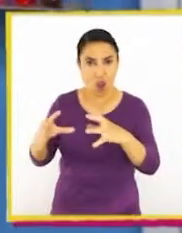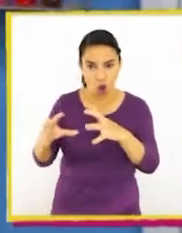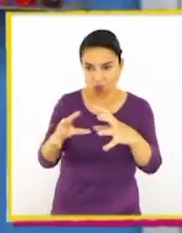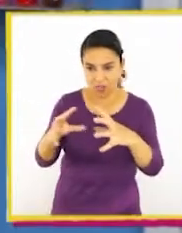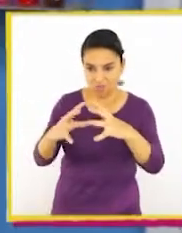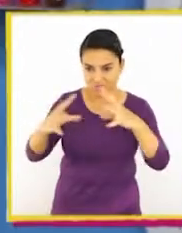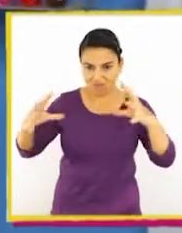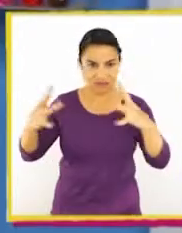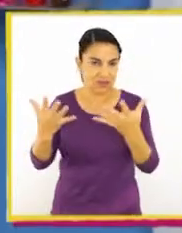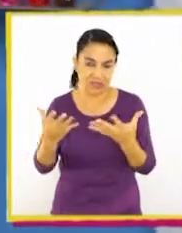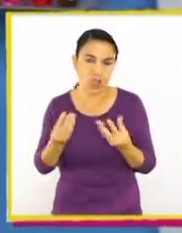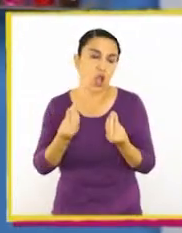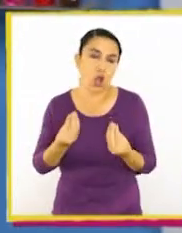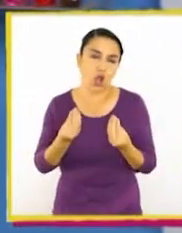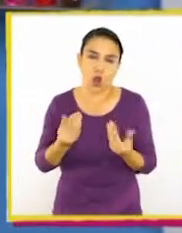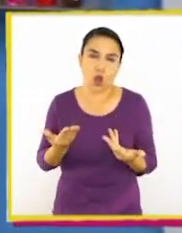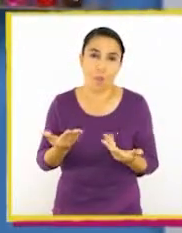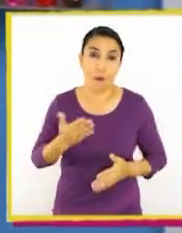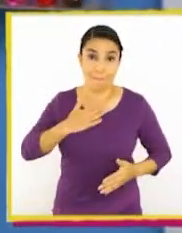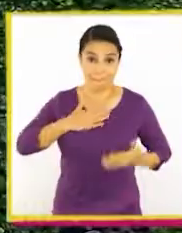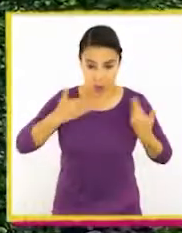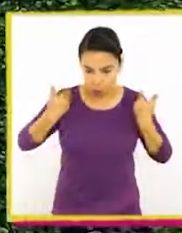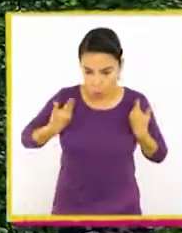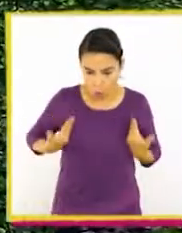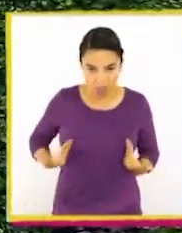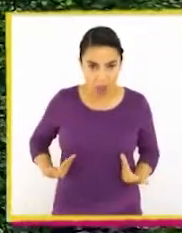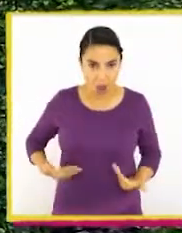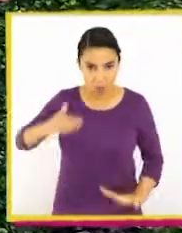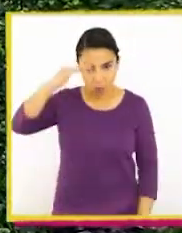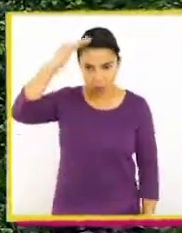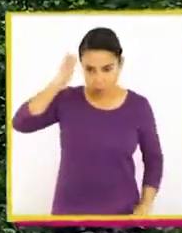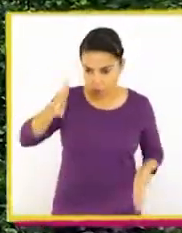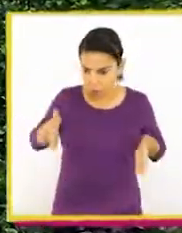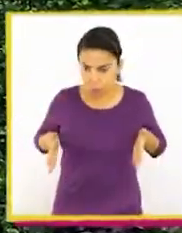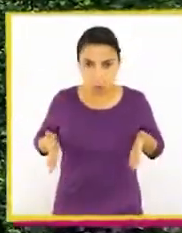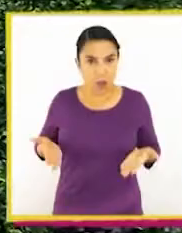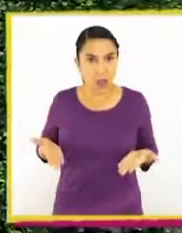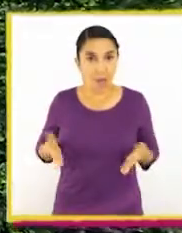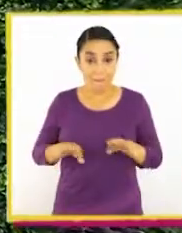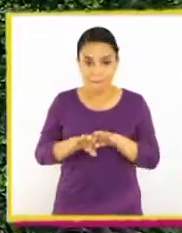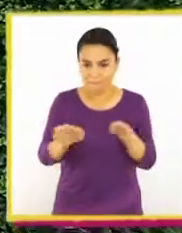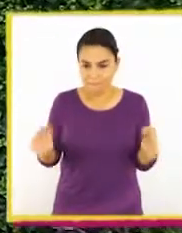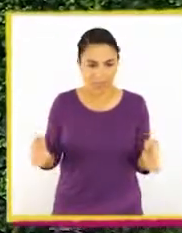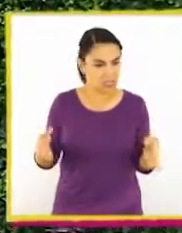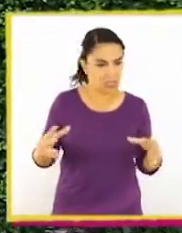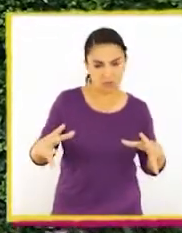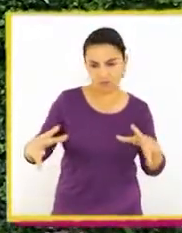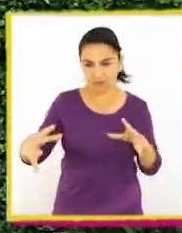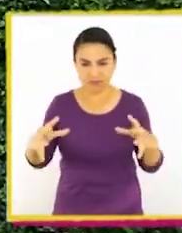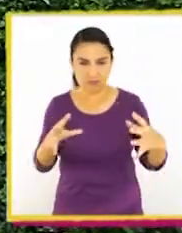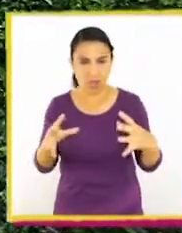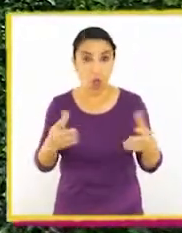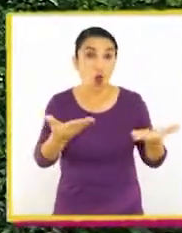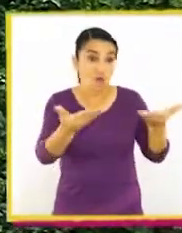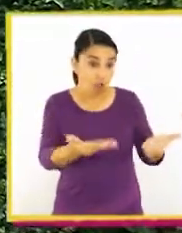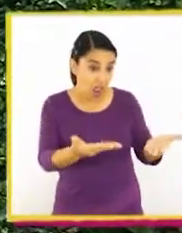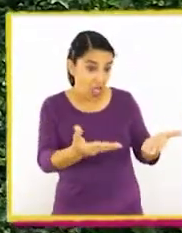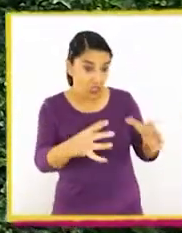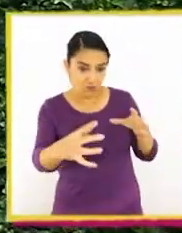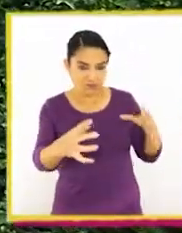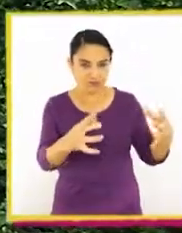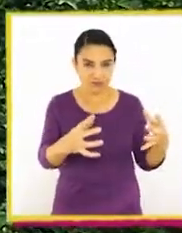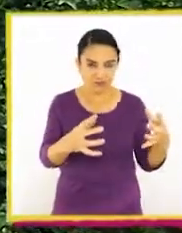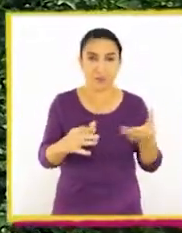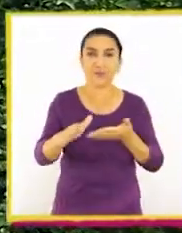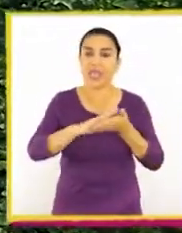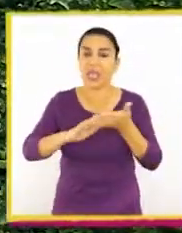ocupa un cuerpo. Como el espacio que ocupa mi cuerpo en este lugar, esta mesa o esta balanza. En